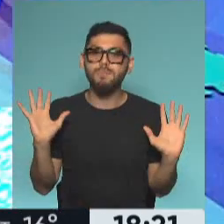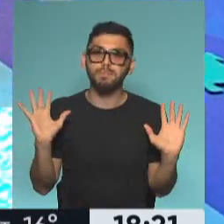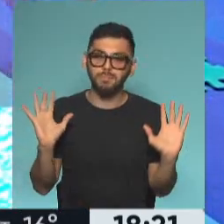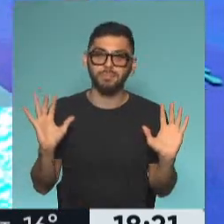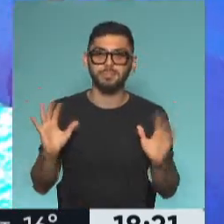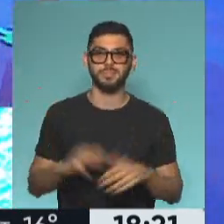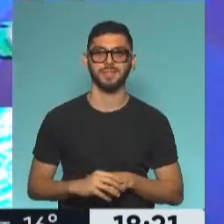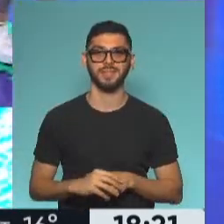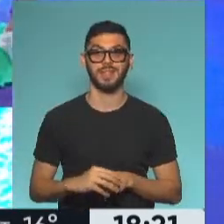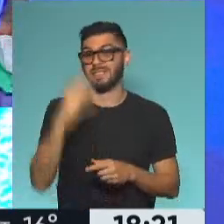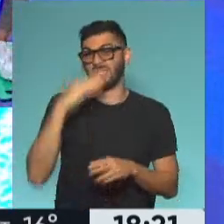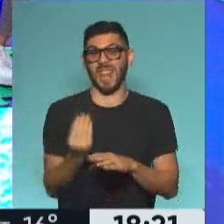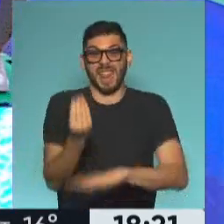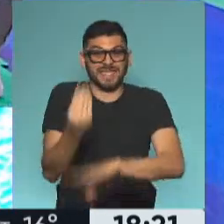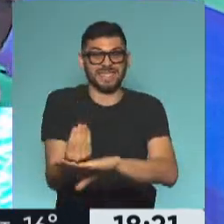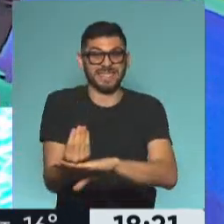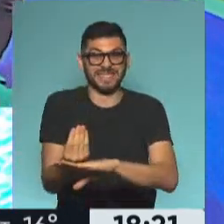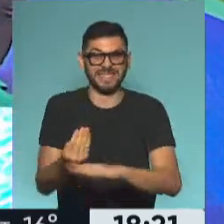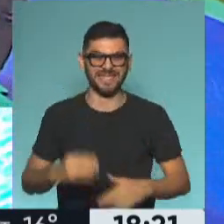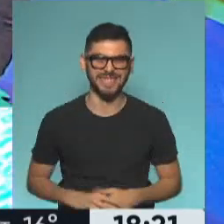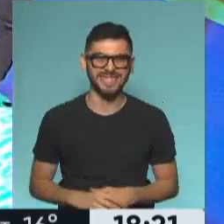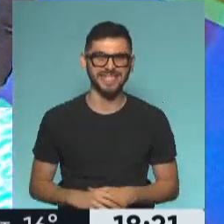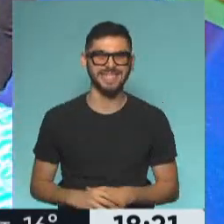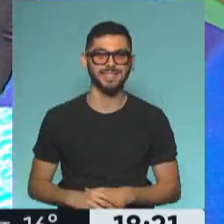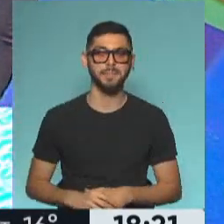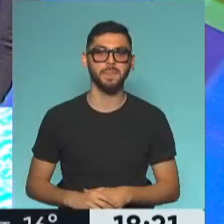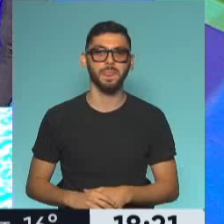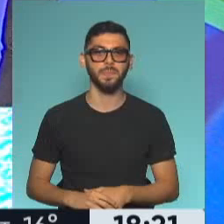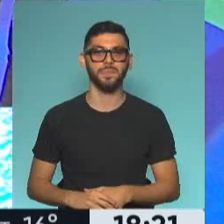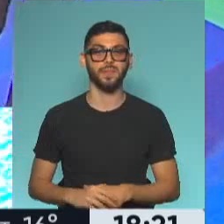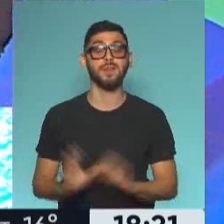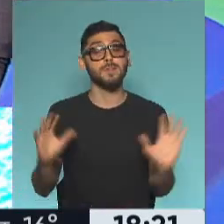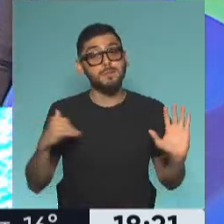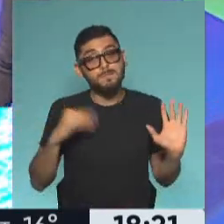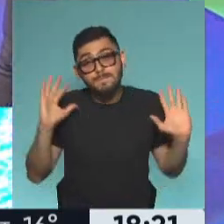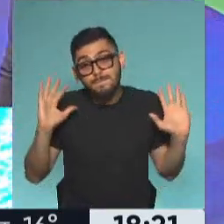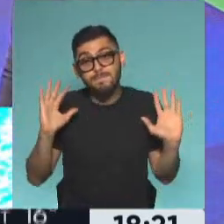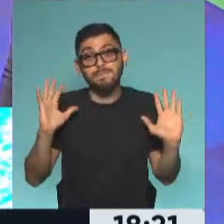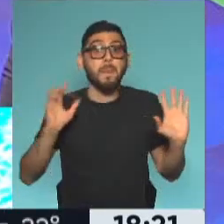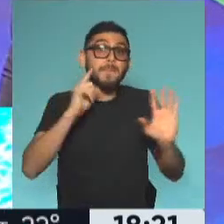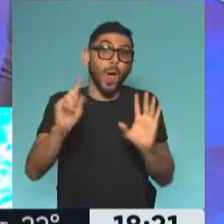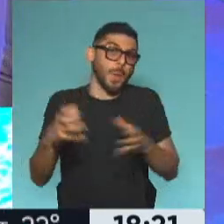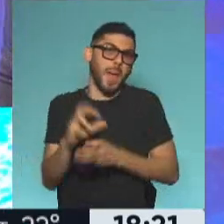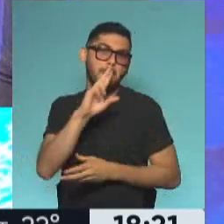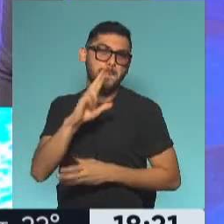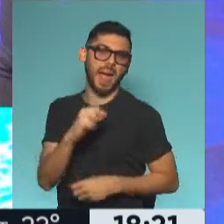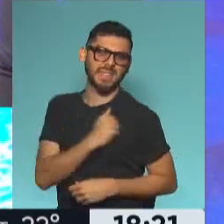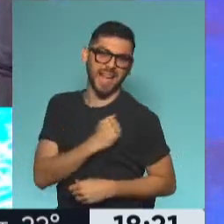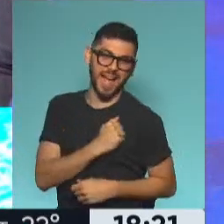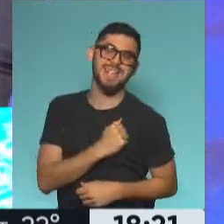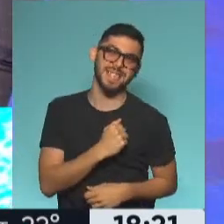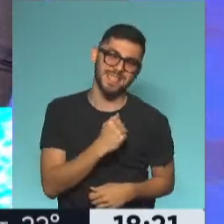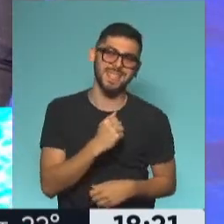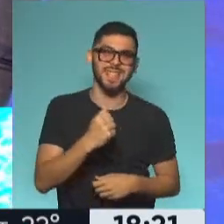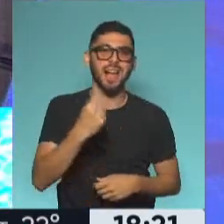correcta. ¡Vamos a la última! ¡Avanza el verde! ¡Avanza el verde! Yo no quiero decir nada, pero son mis chicas, mi equipo,